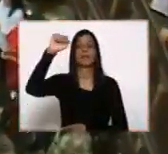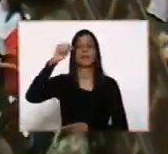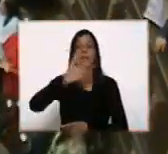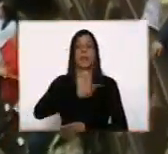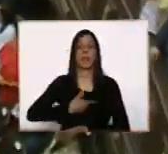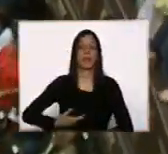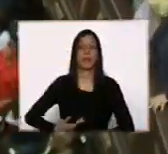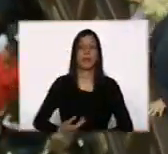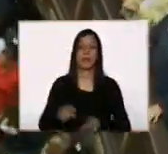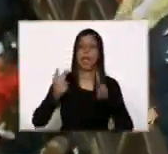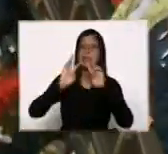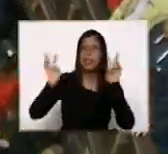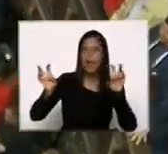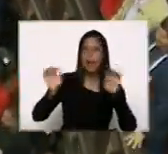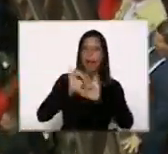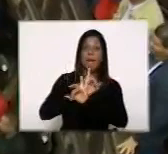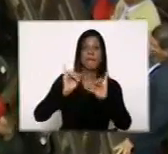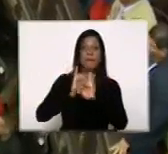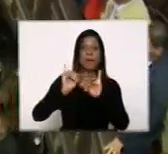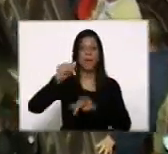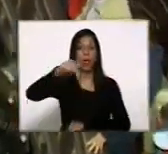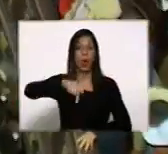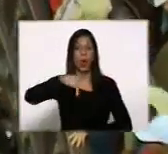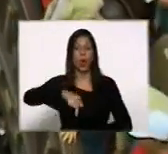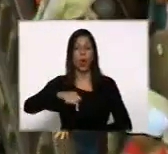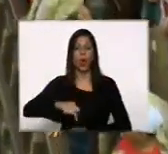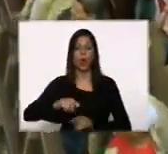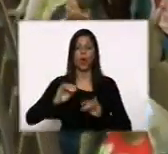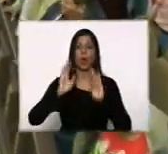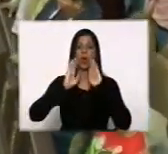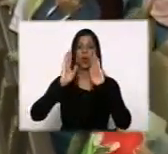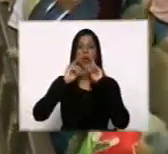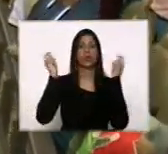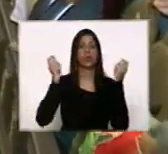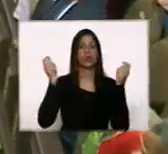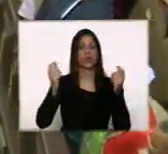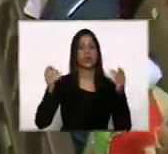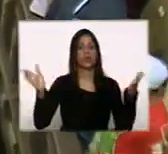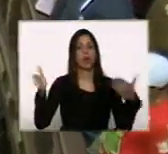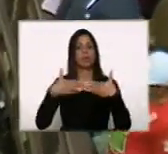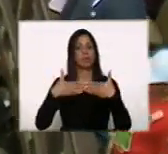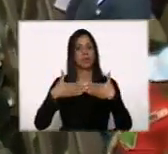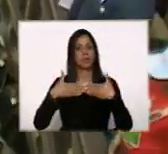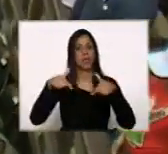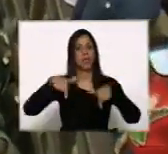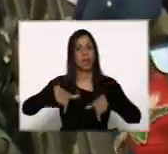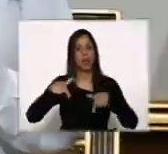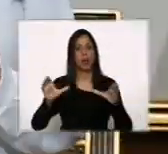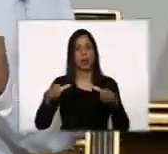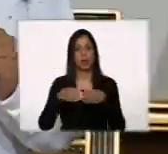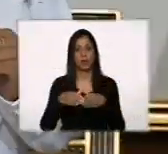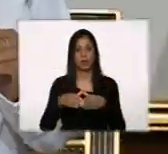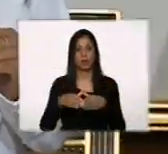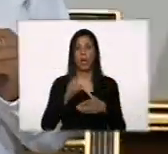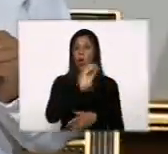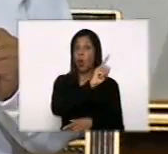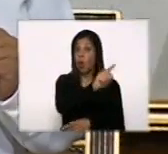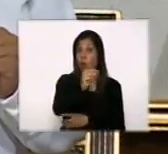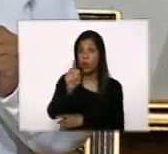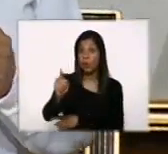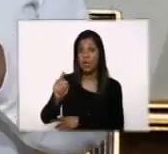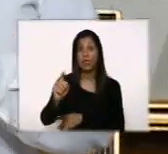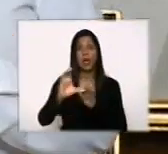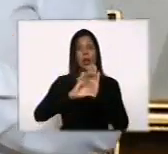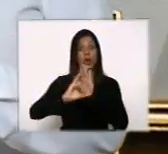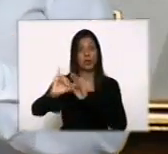Nada en el orden del día, se declara cerrada formalmente esta sesión y todos los constituyentes